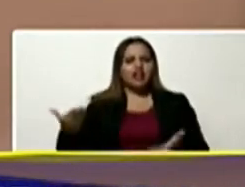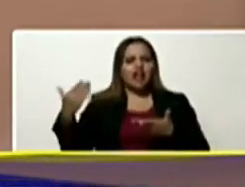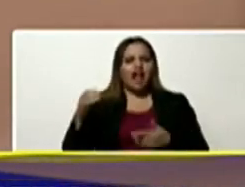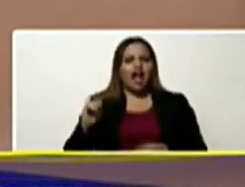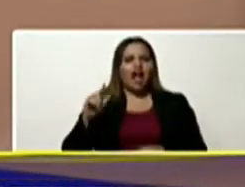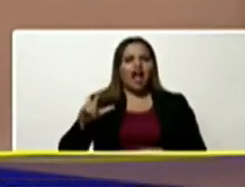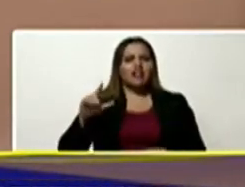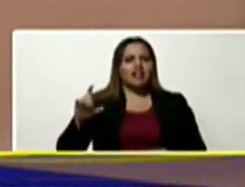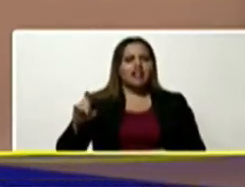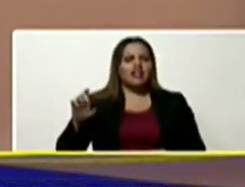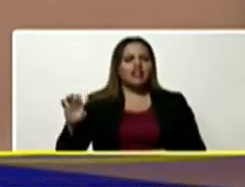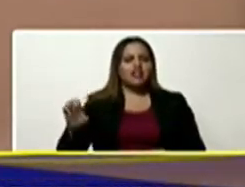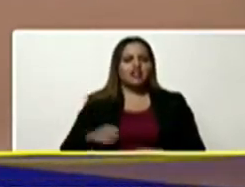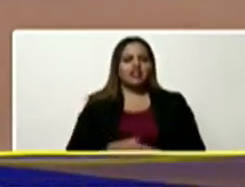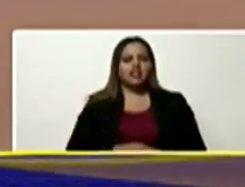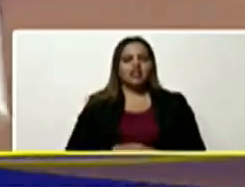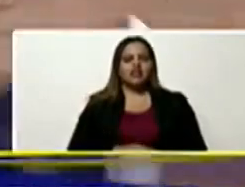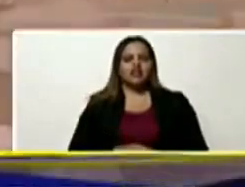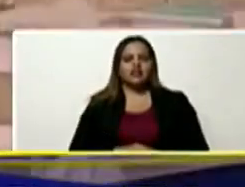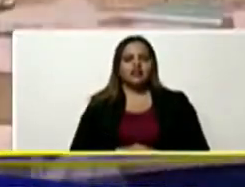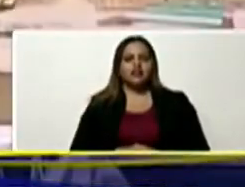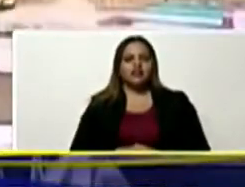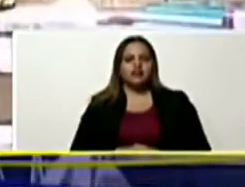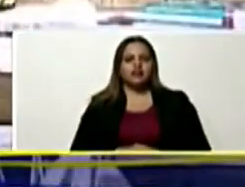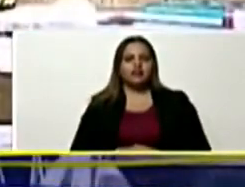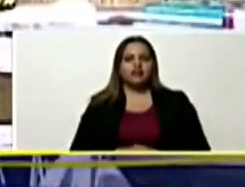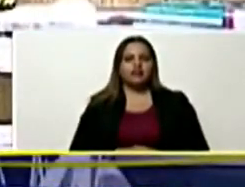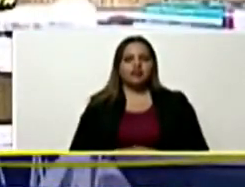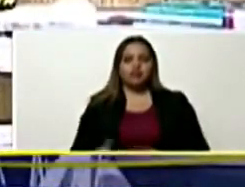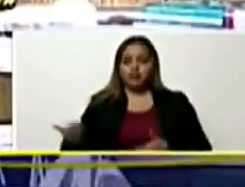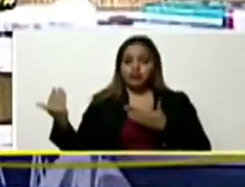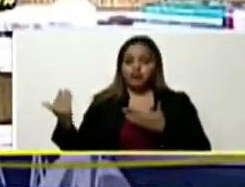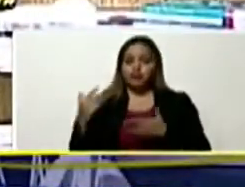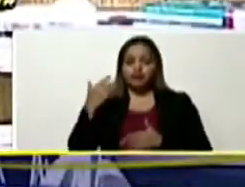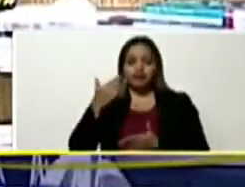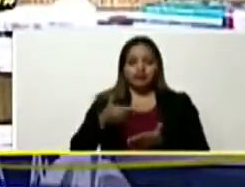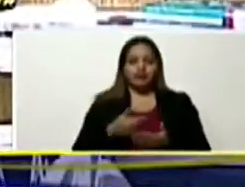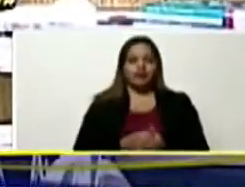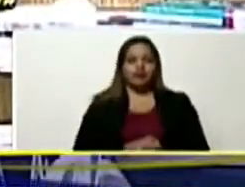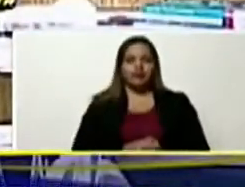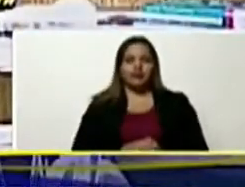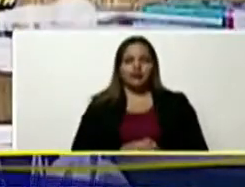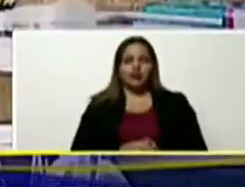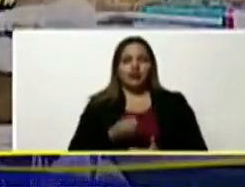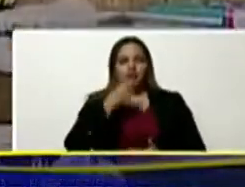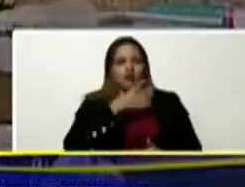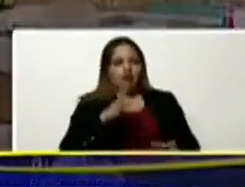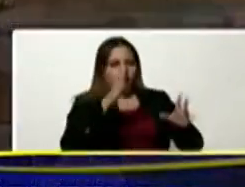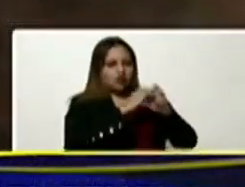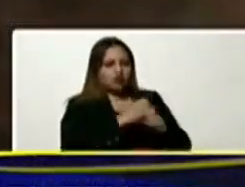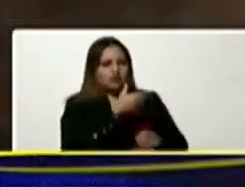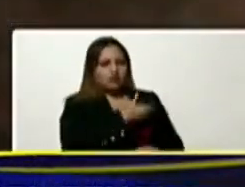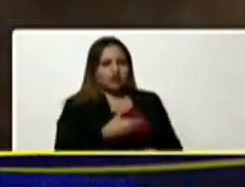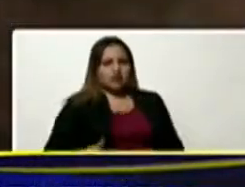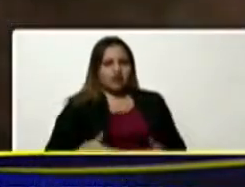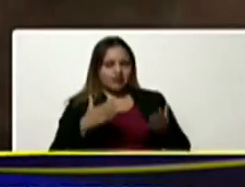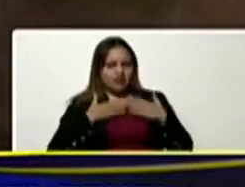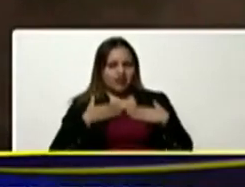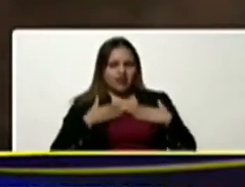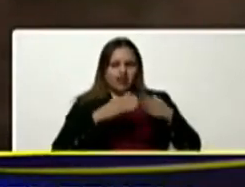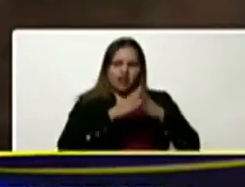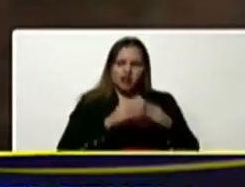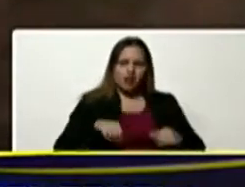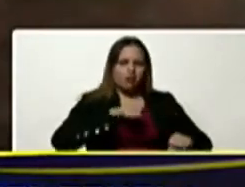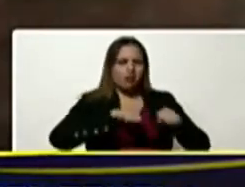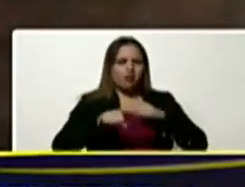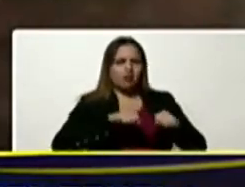Camila Fabri Zapp. Adelante, Indiriana, por favor. Buenas noches, presidente. Reciba de mi parte y de parte de todo